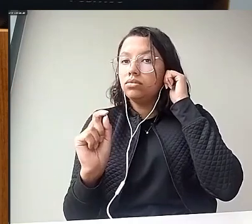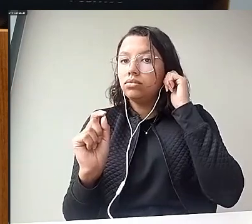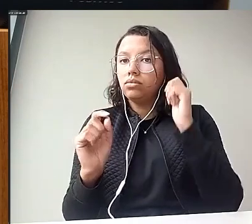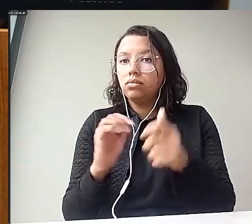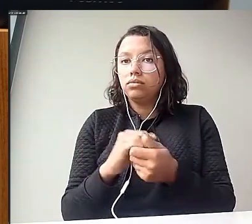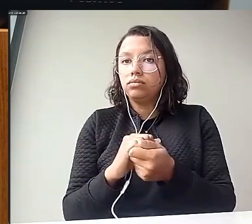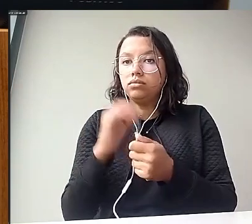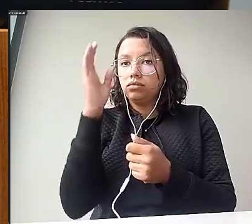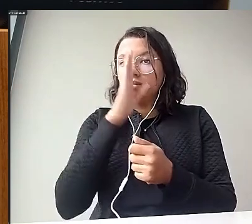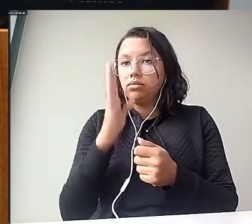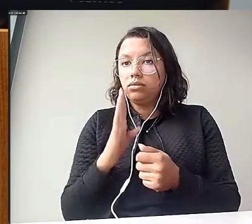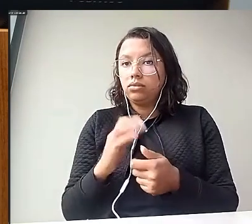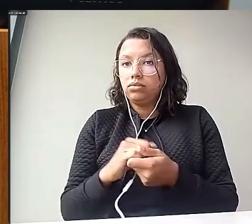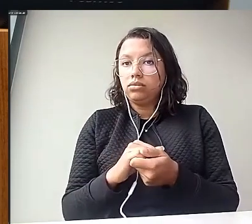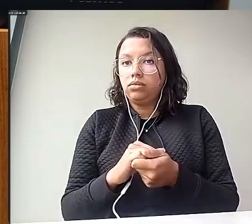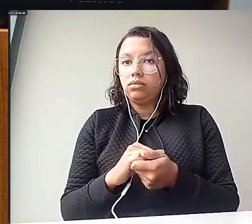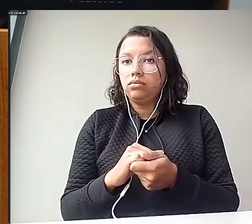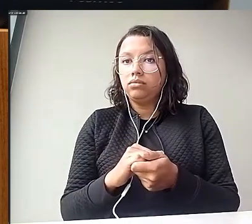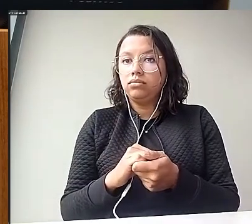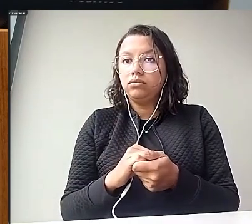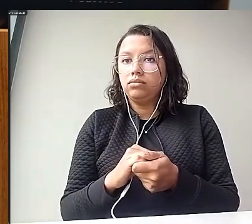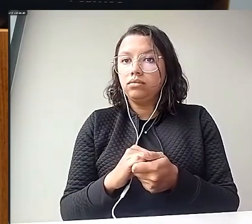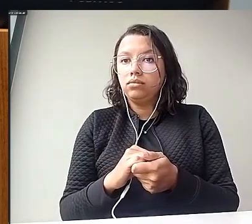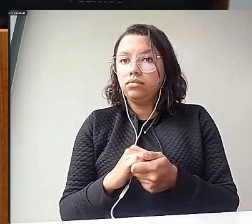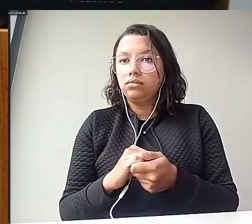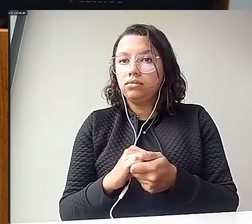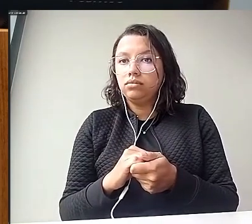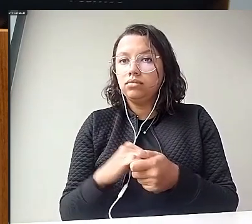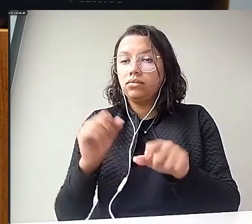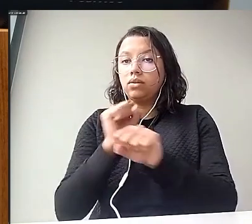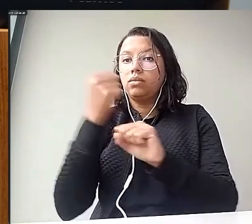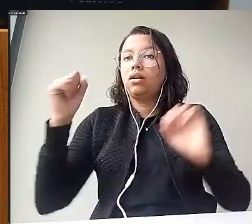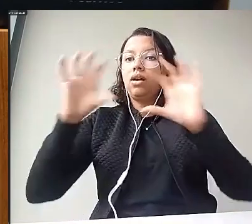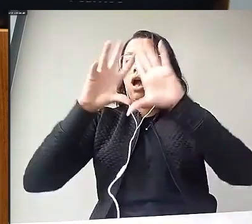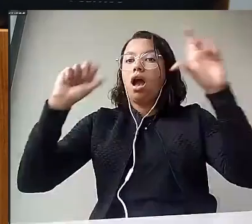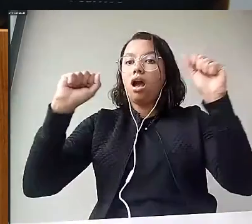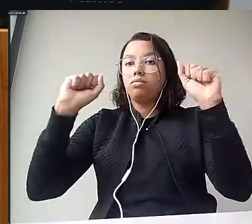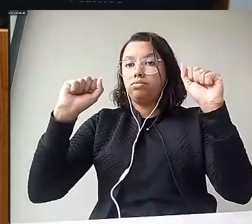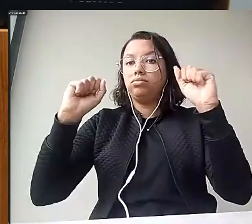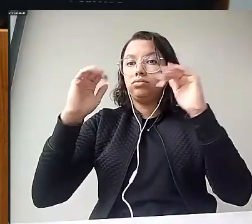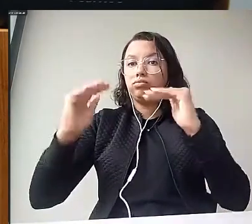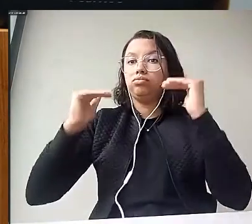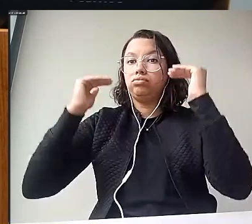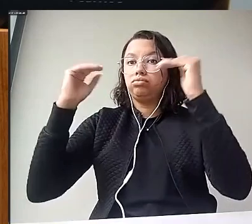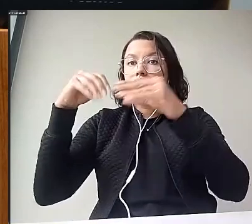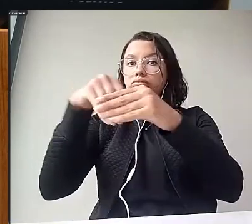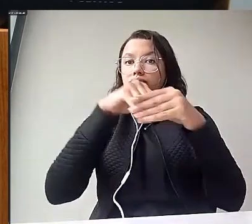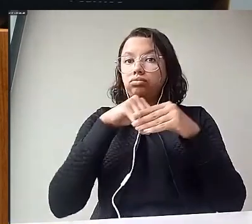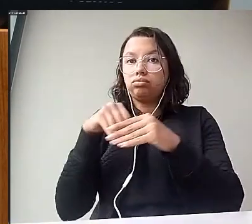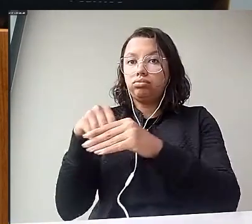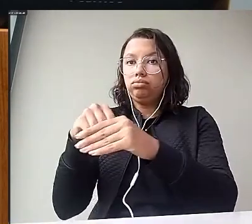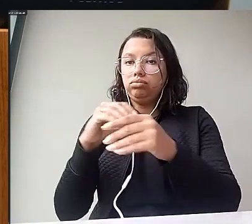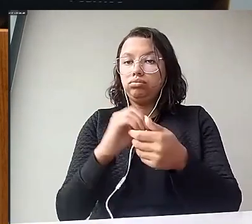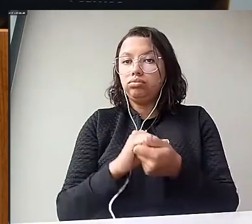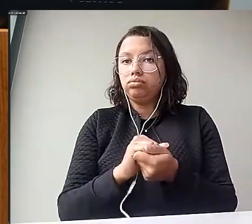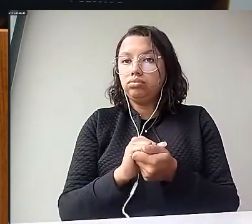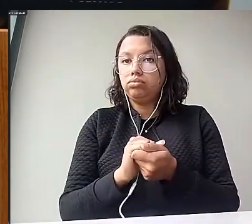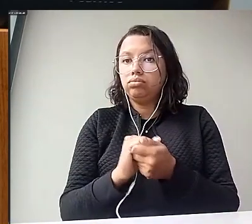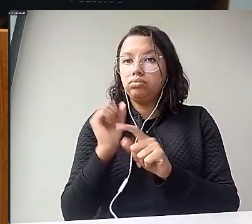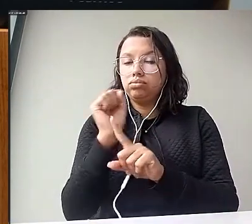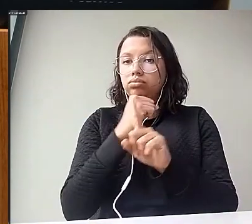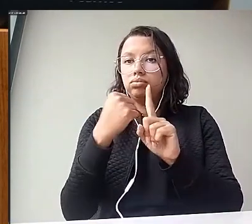Brasil hubo unas decisiones mayores del Tribunal Superior Electoral en cuanto al uso de las redes sociales,